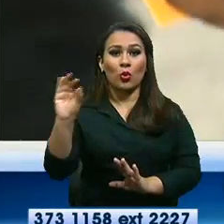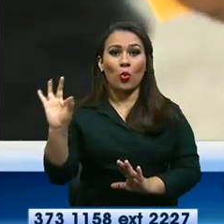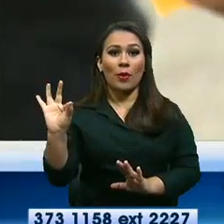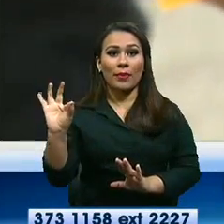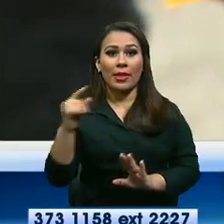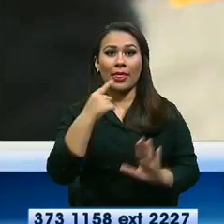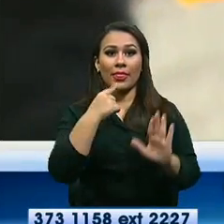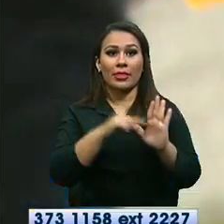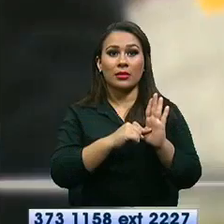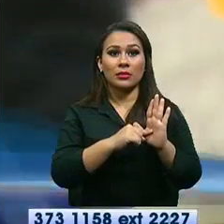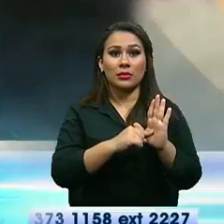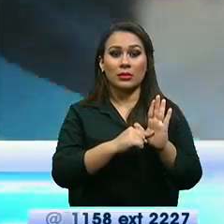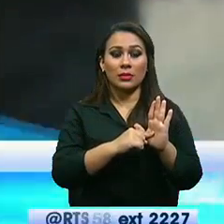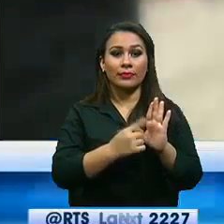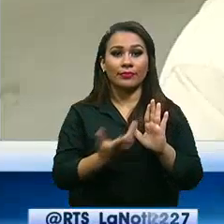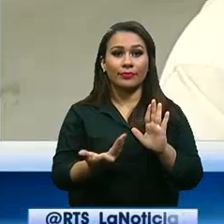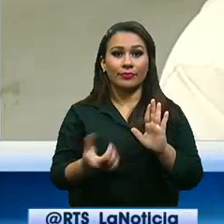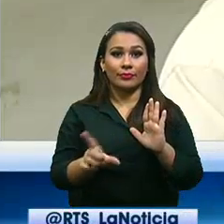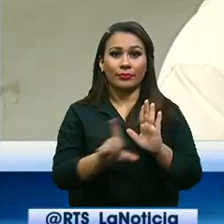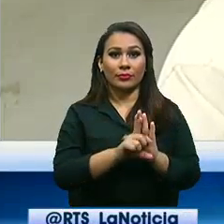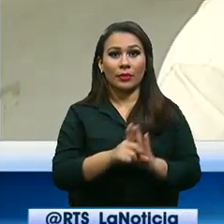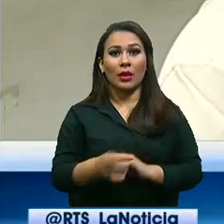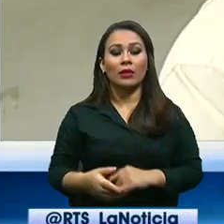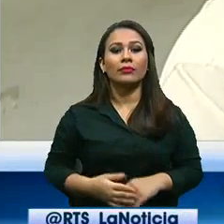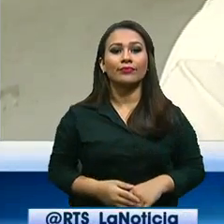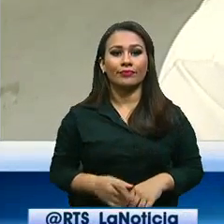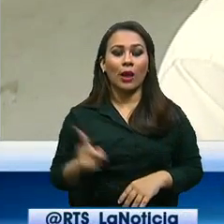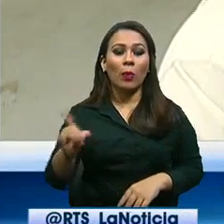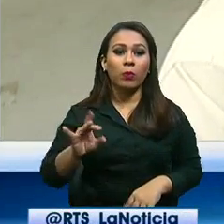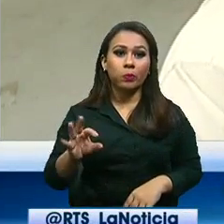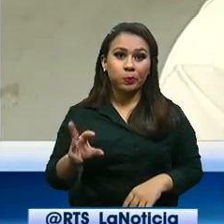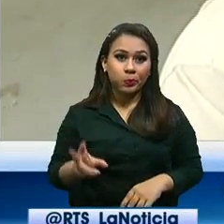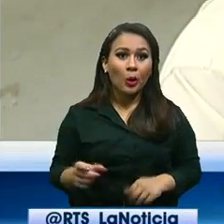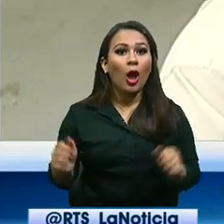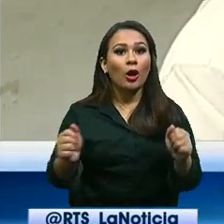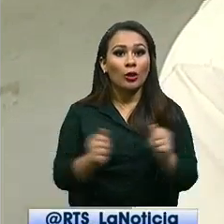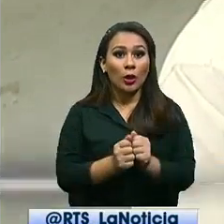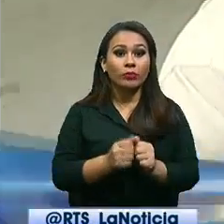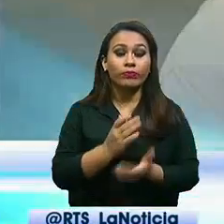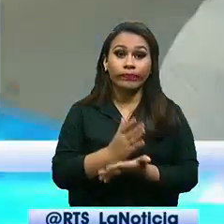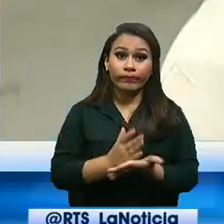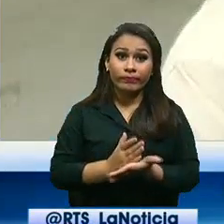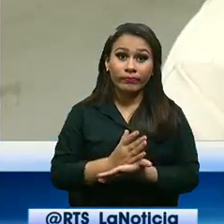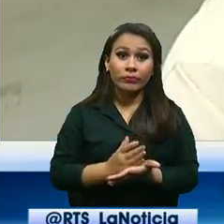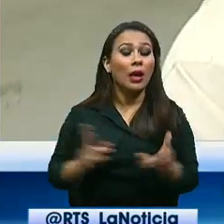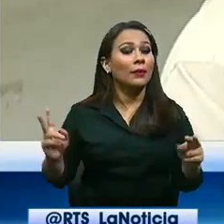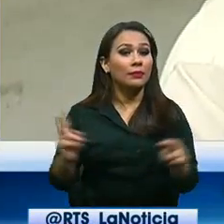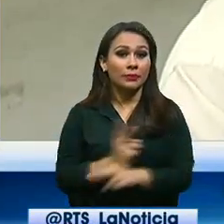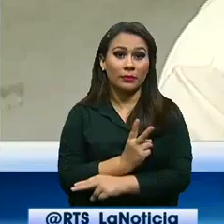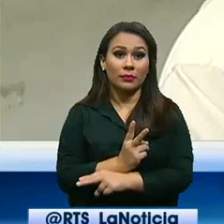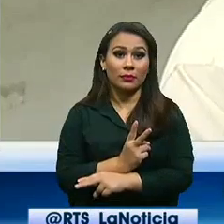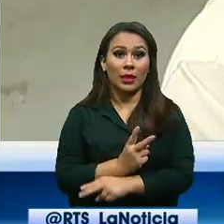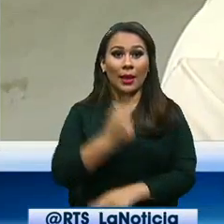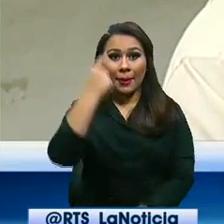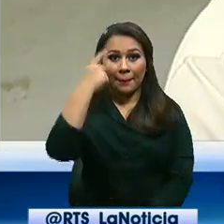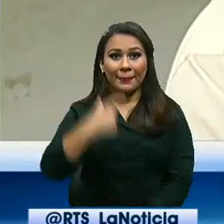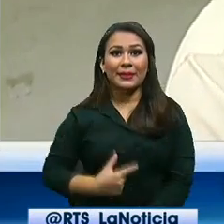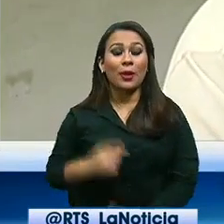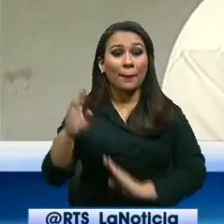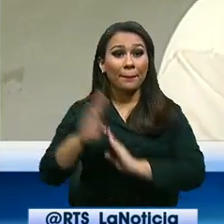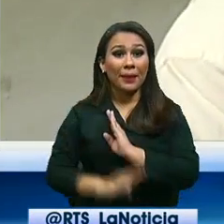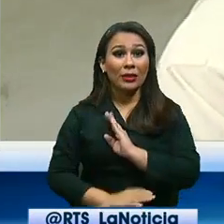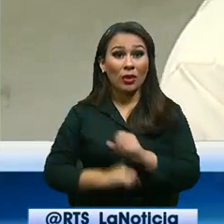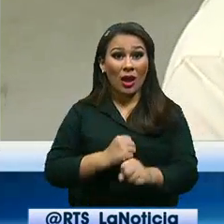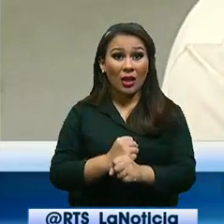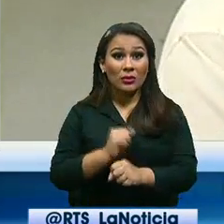Código Orgánico Integral Penal. Esto es el delito de robo con agravantes, tomando en consideración que la víctima era un menor de edad y